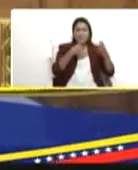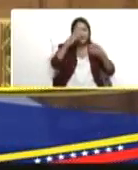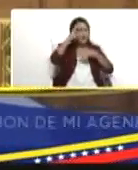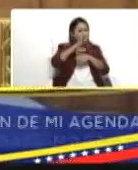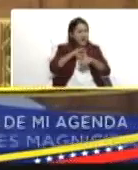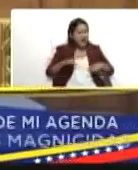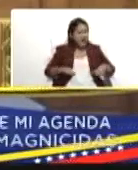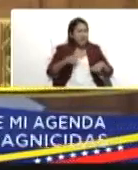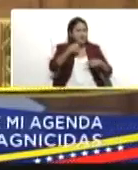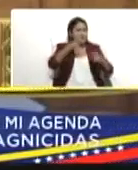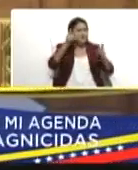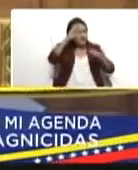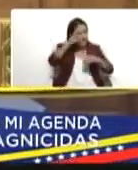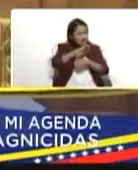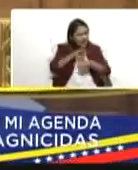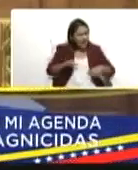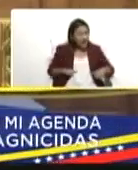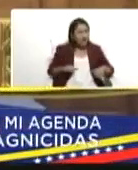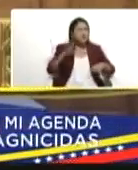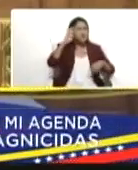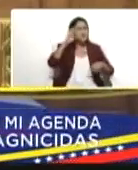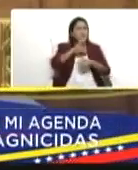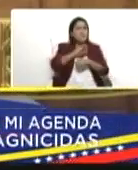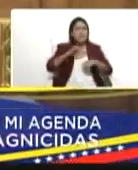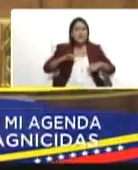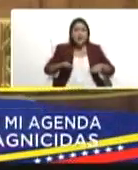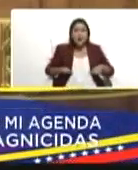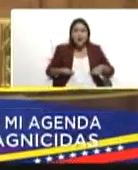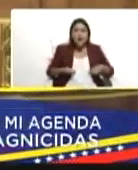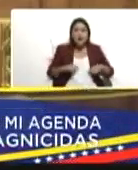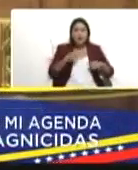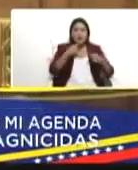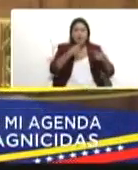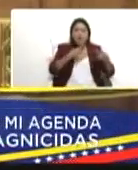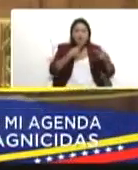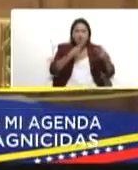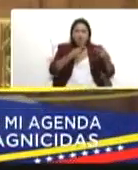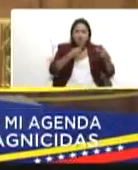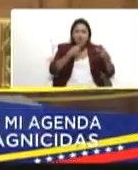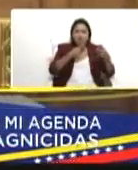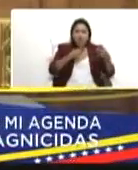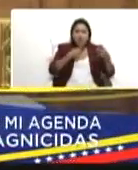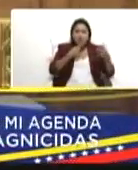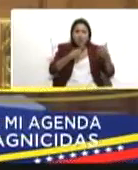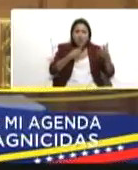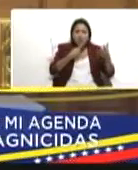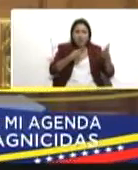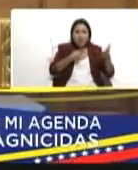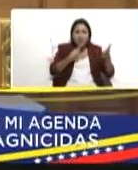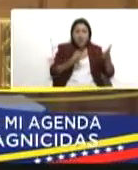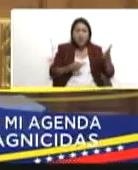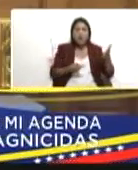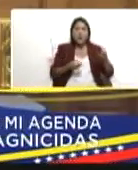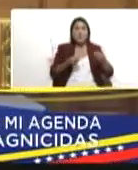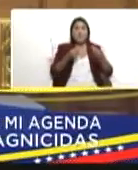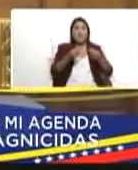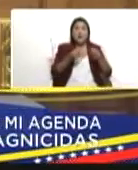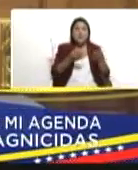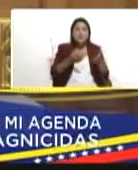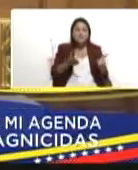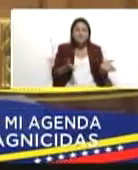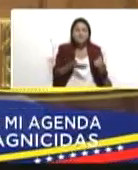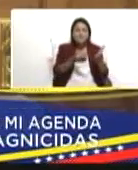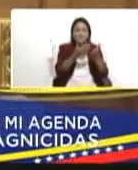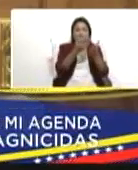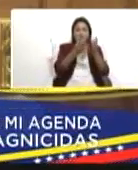los militares los militares los militares porque er la articulación para alentar el golpismo